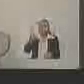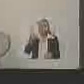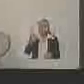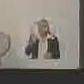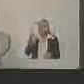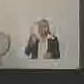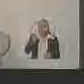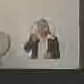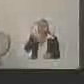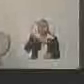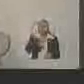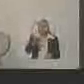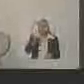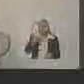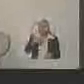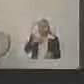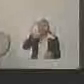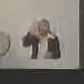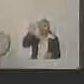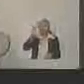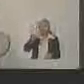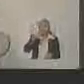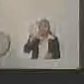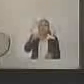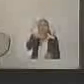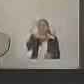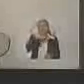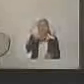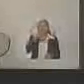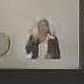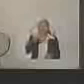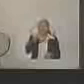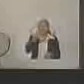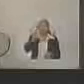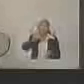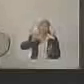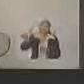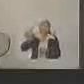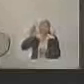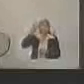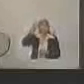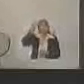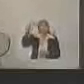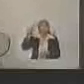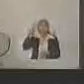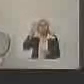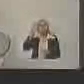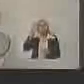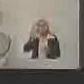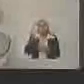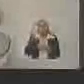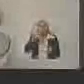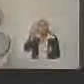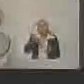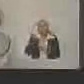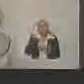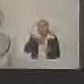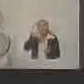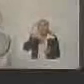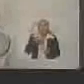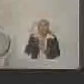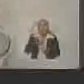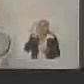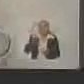respuesta en determinado tiempo, sin que se pase los meses y los años y no la tengas. También